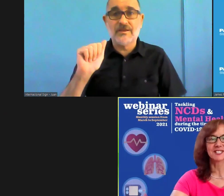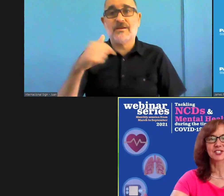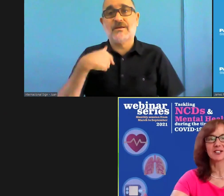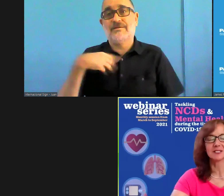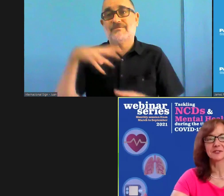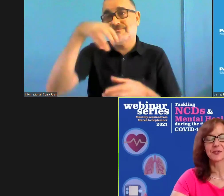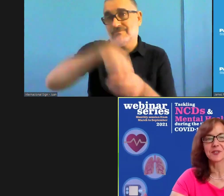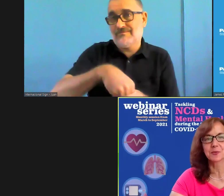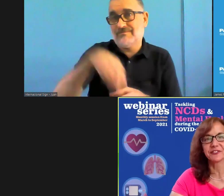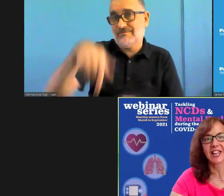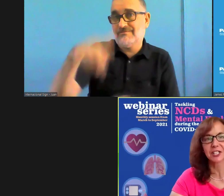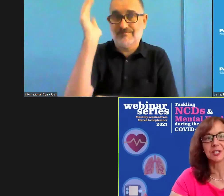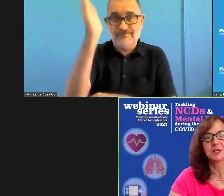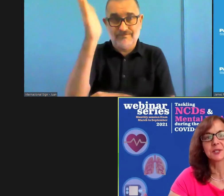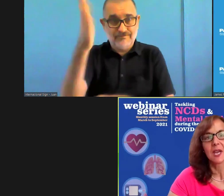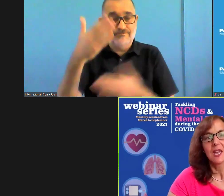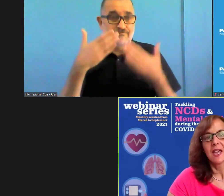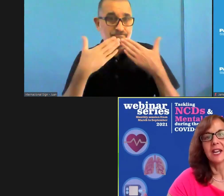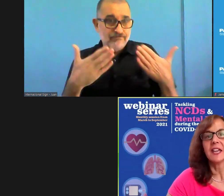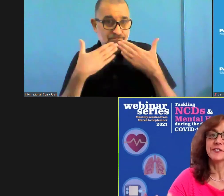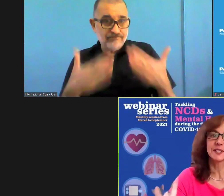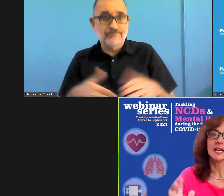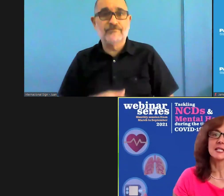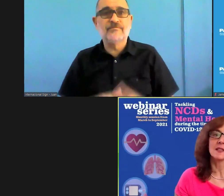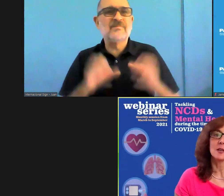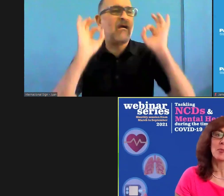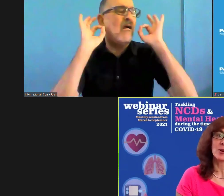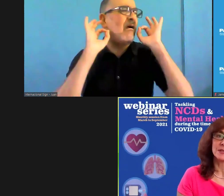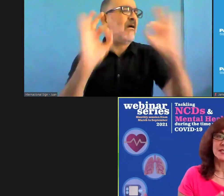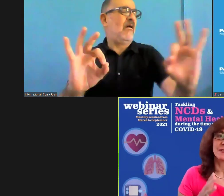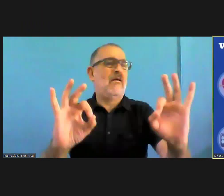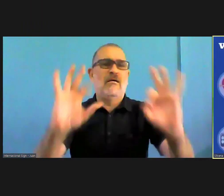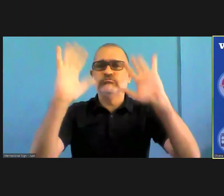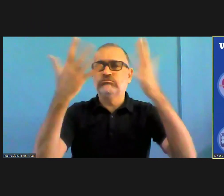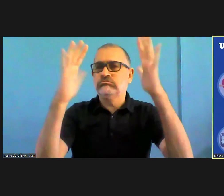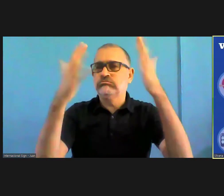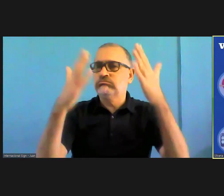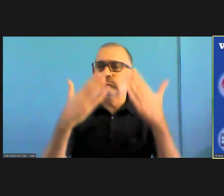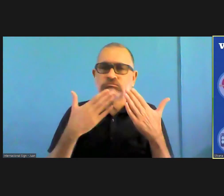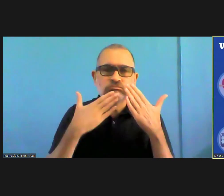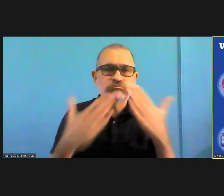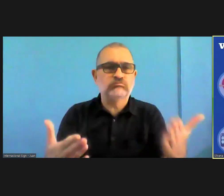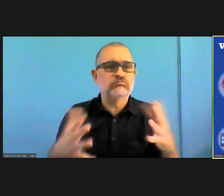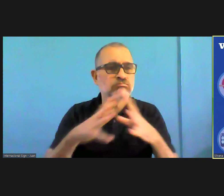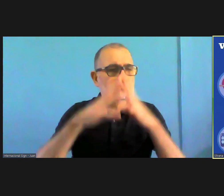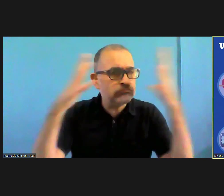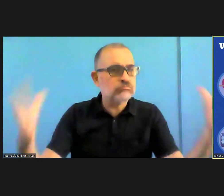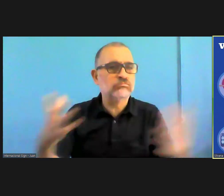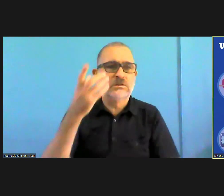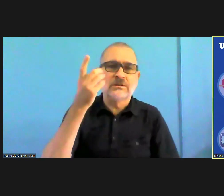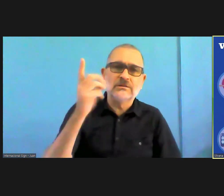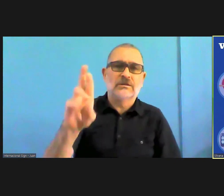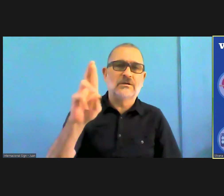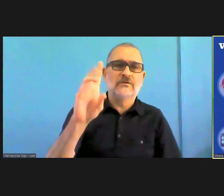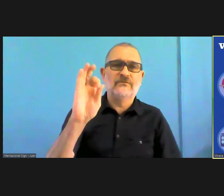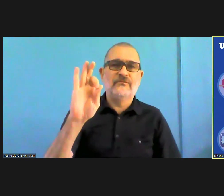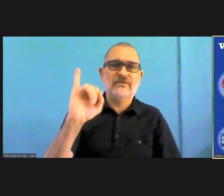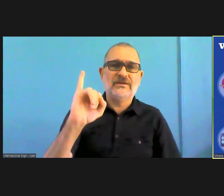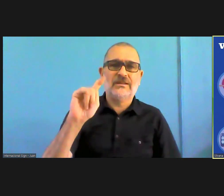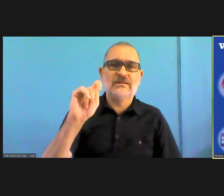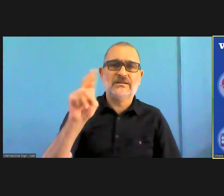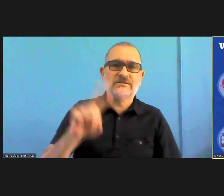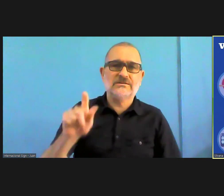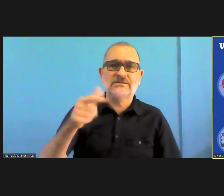Muchísimas gracias, doctor Fitzgerald, por estas reflexiones y por insistir en la importancia de la gobernanza de los sistemas de salud. Es la